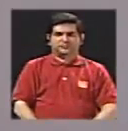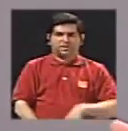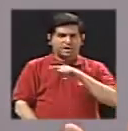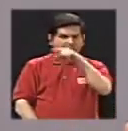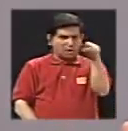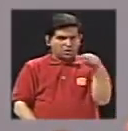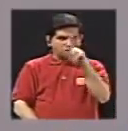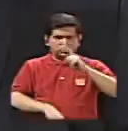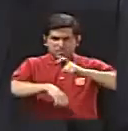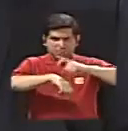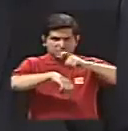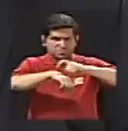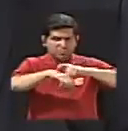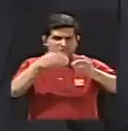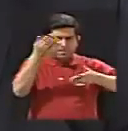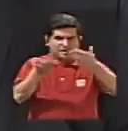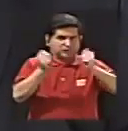¿Ustedes en algún momento